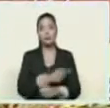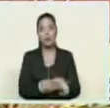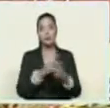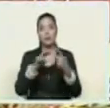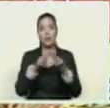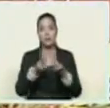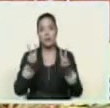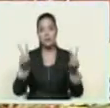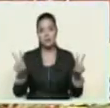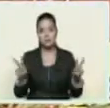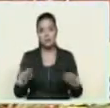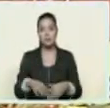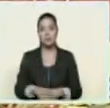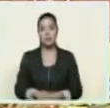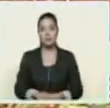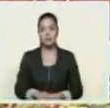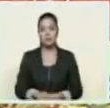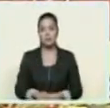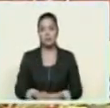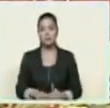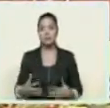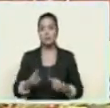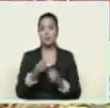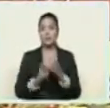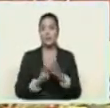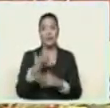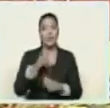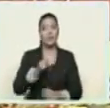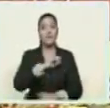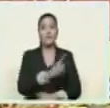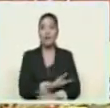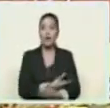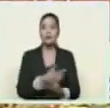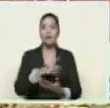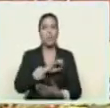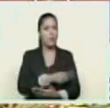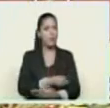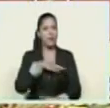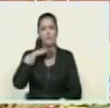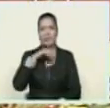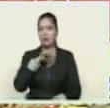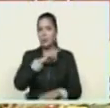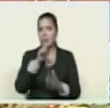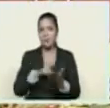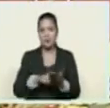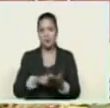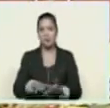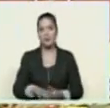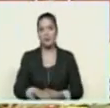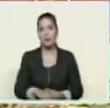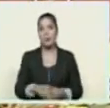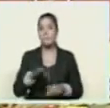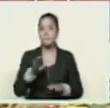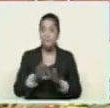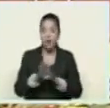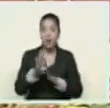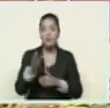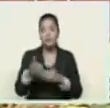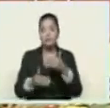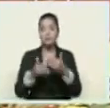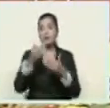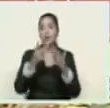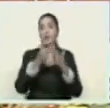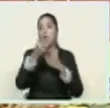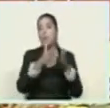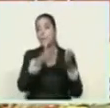paz para crear la fuerza y el poder suficiente para avanzar en los planes